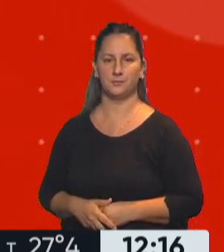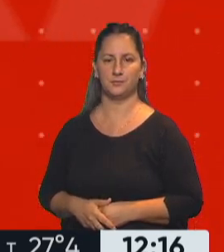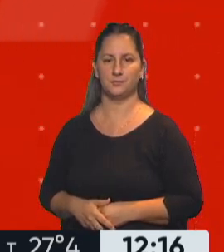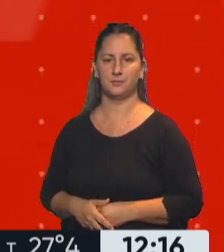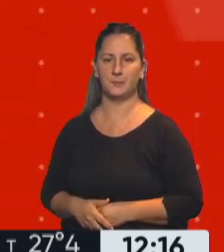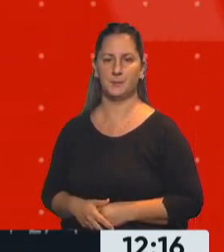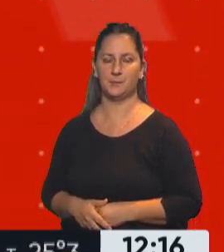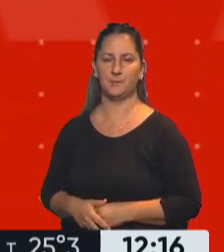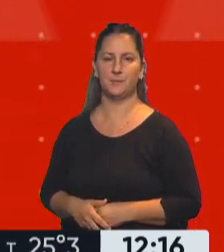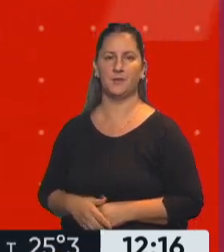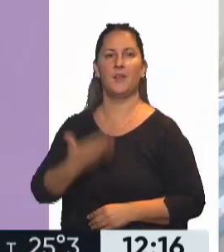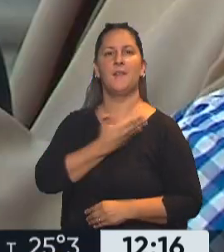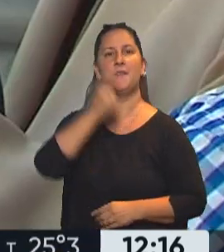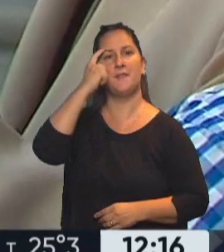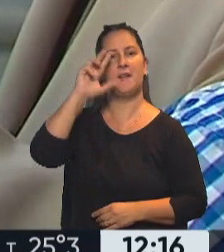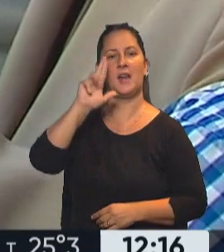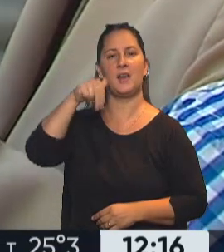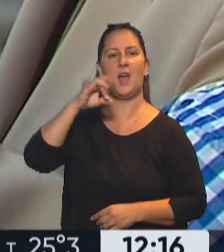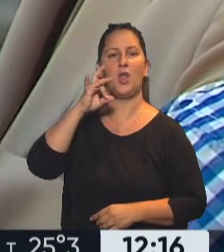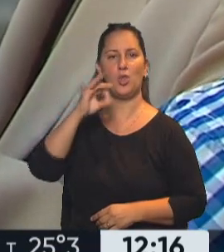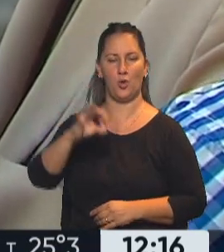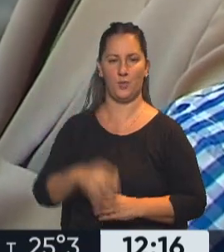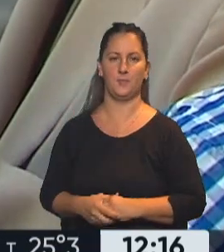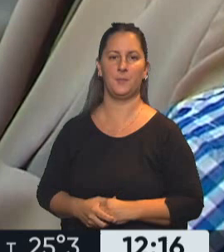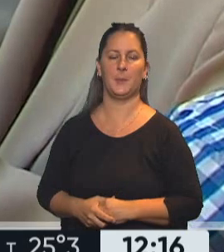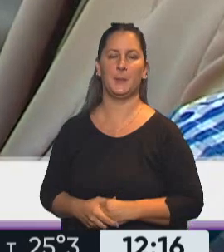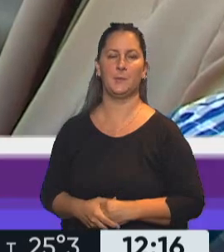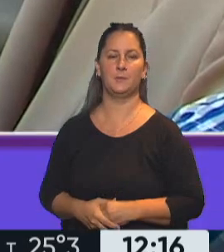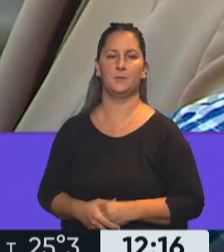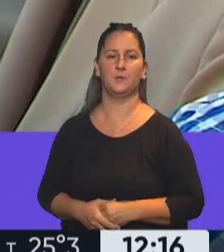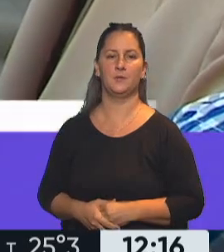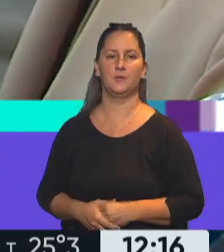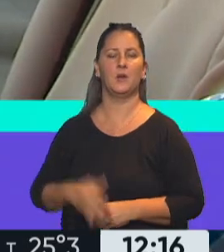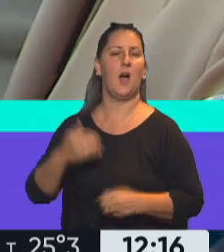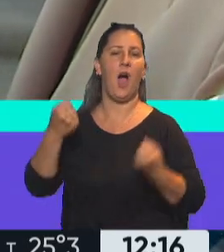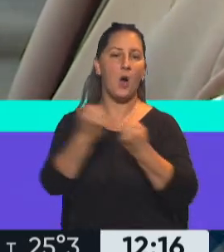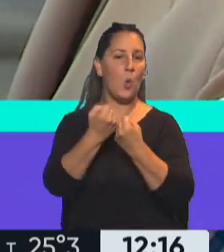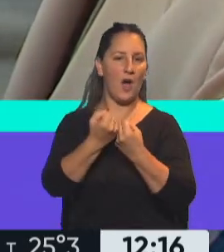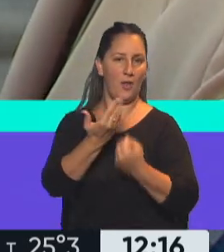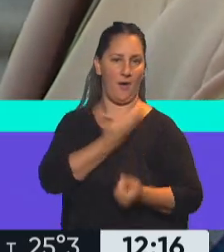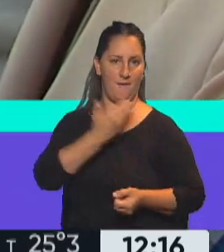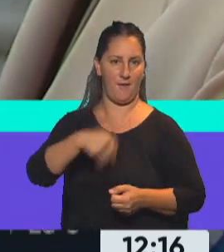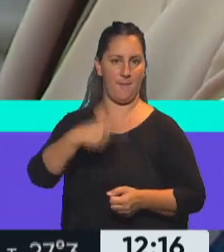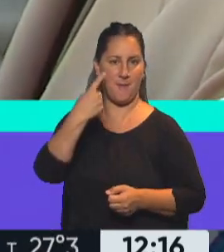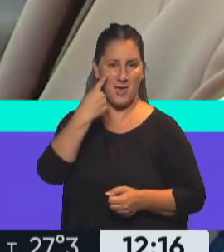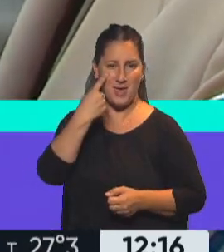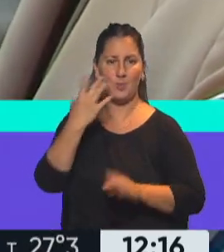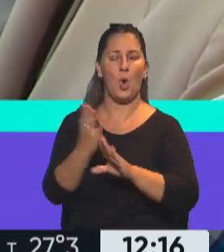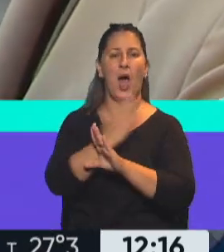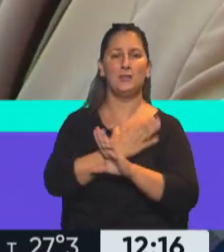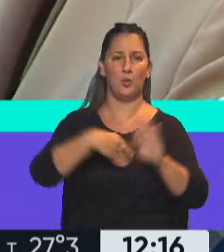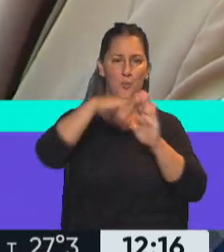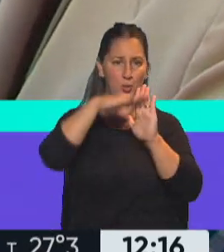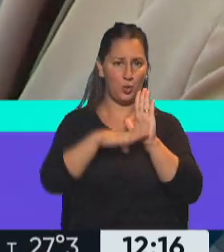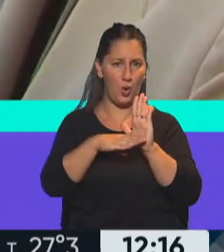Presidente Fernando Fracheli, adelante. Está prácticamente el Poder Ejecutivo el acuerdo directo con el FMI sin tener el tema de los protocolos en cuenta